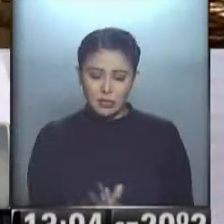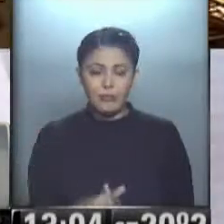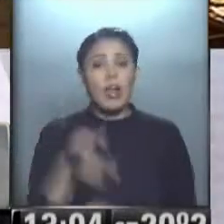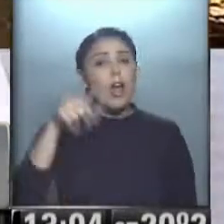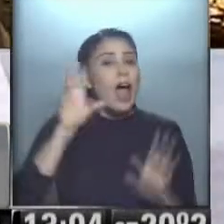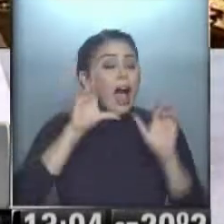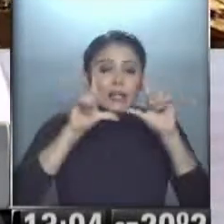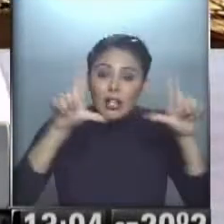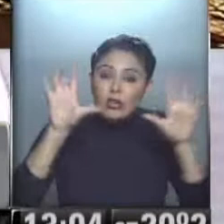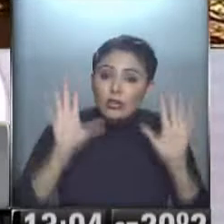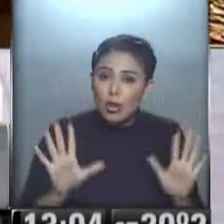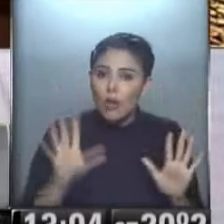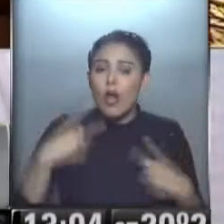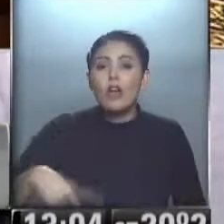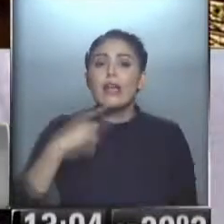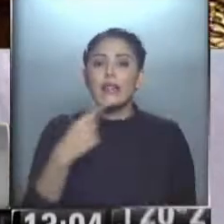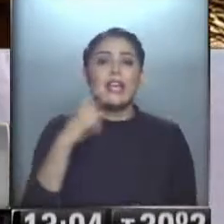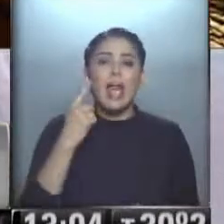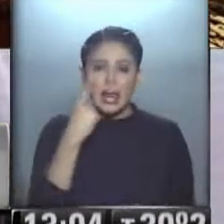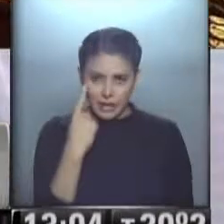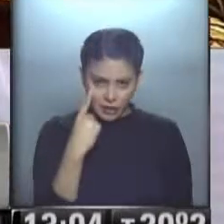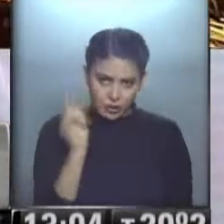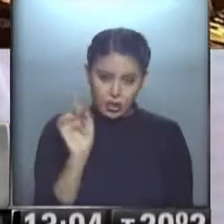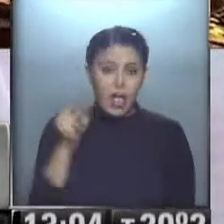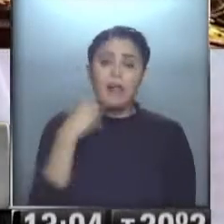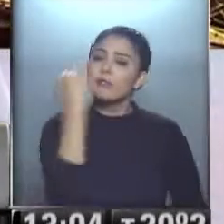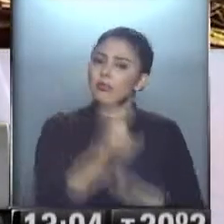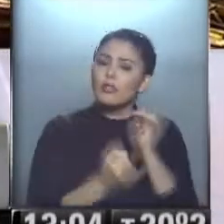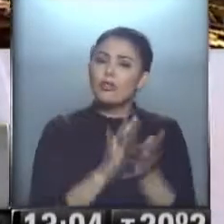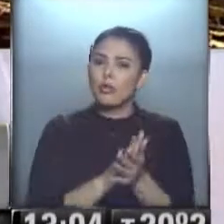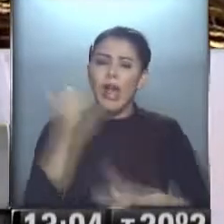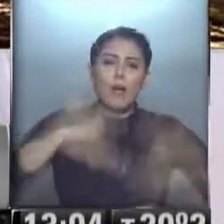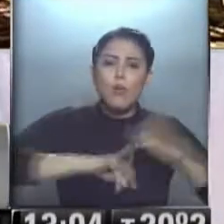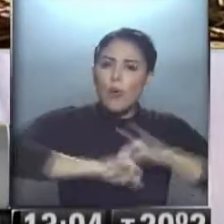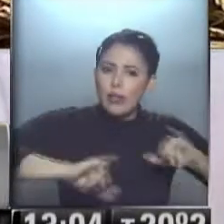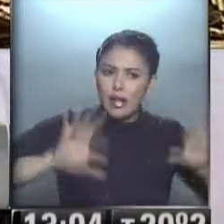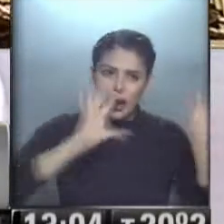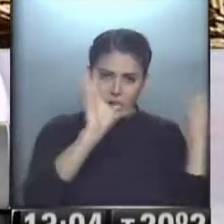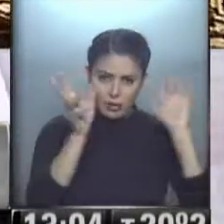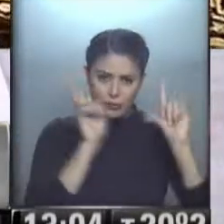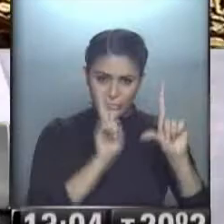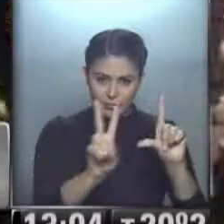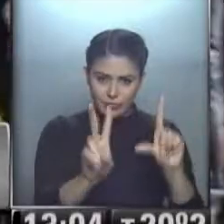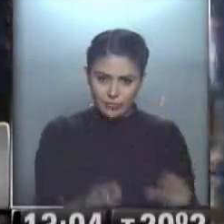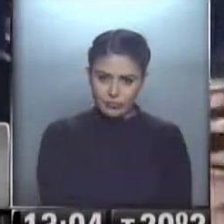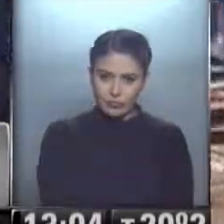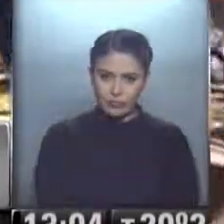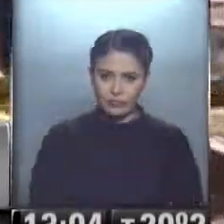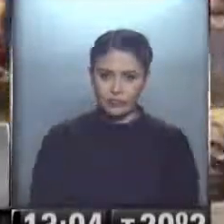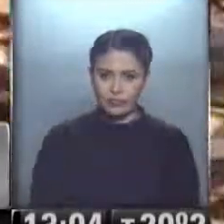prestemos mucha atención a lo que decía el intendente, porque él habló de las alertas meteorológicas.